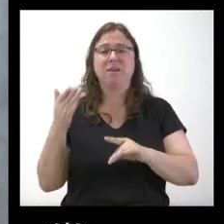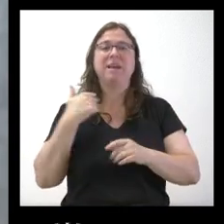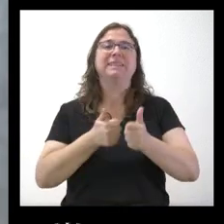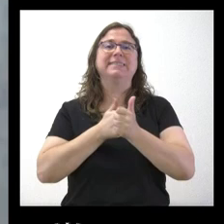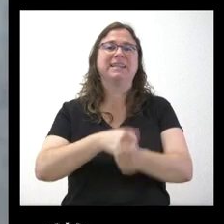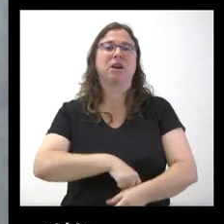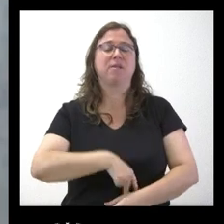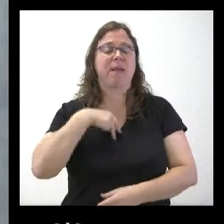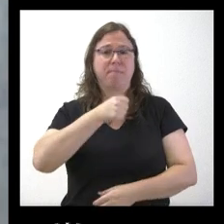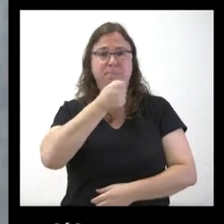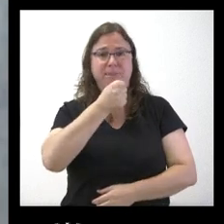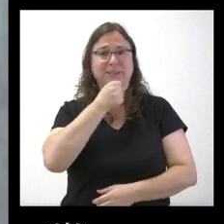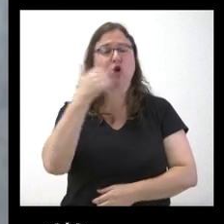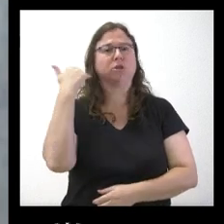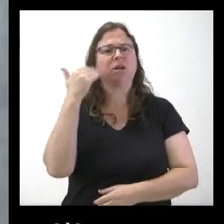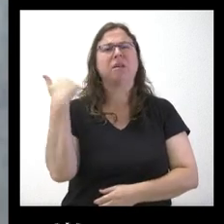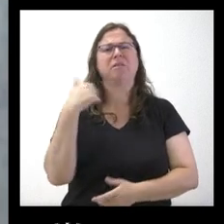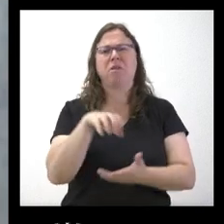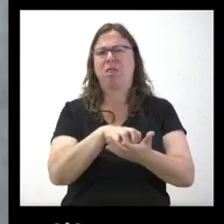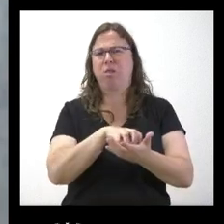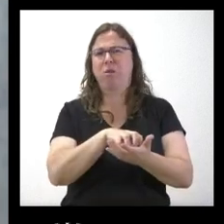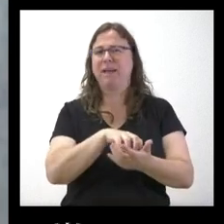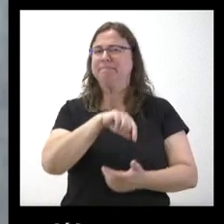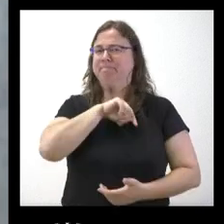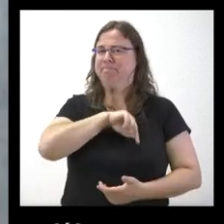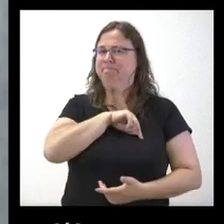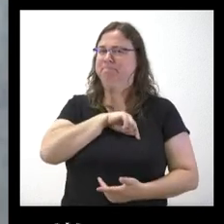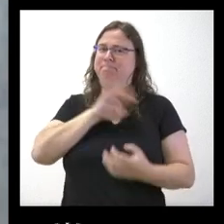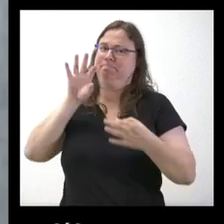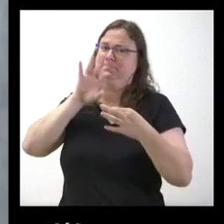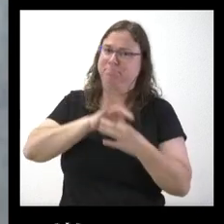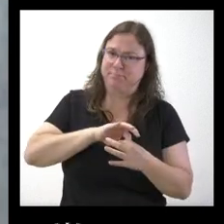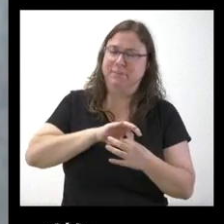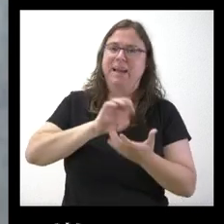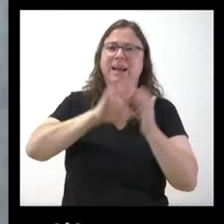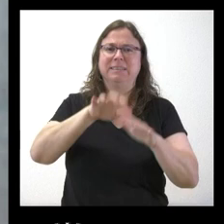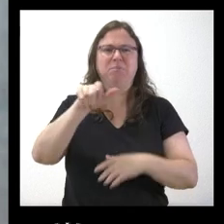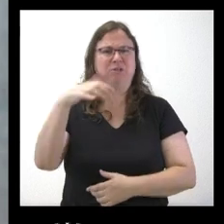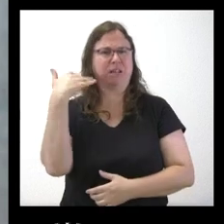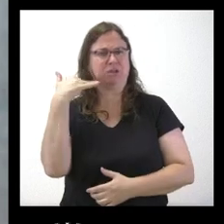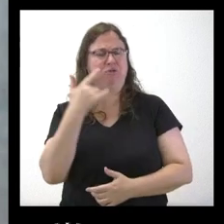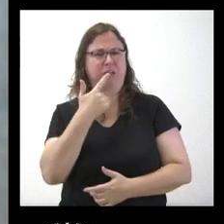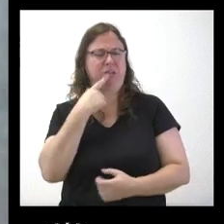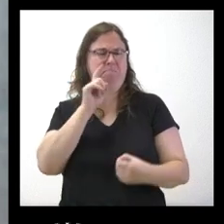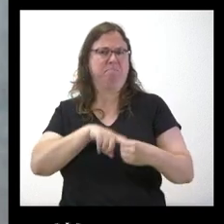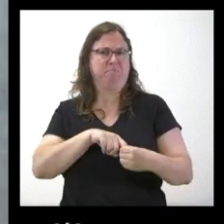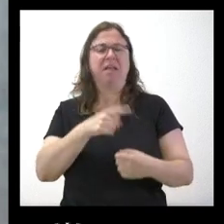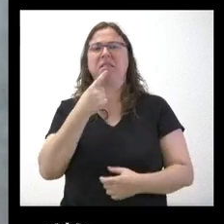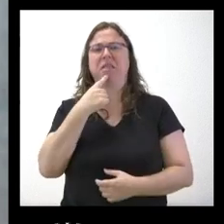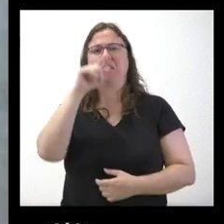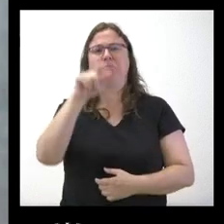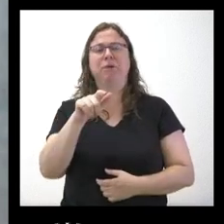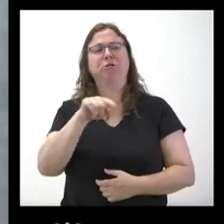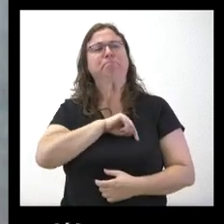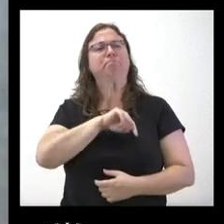psoe de Soria puso en duda el sentimiento de pertenencia a Castilla y león de de los sorianos y achacó esta falta de